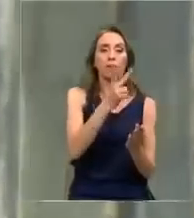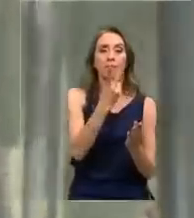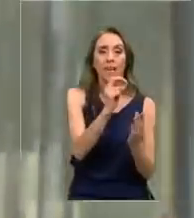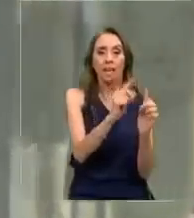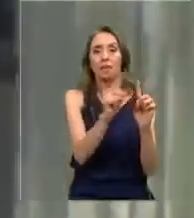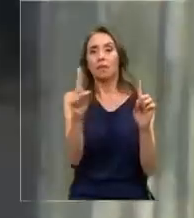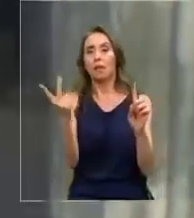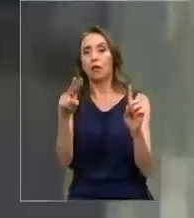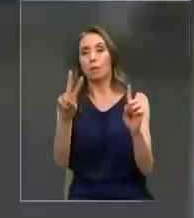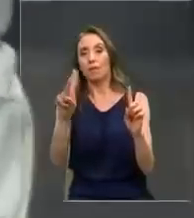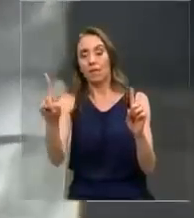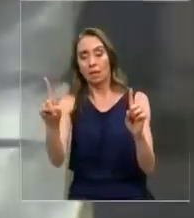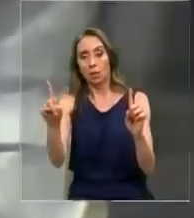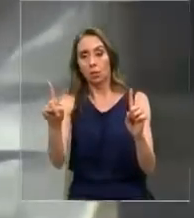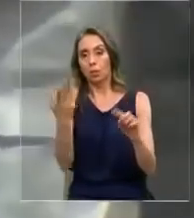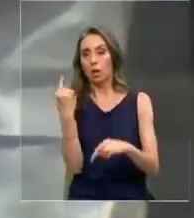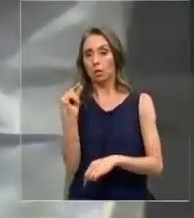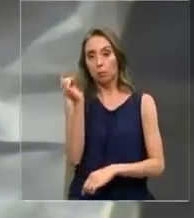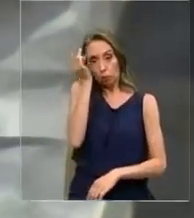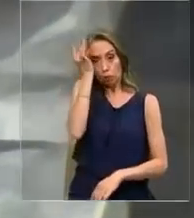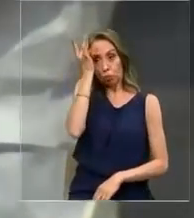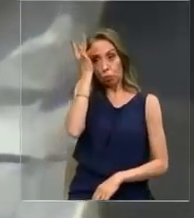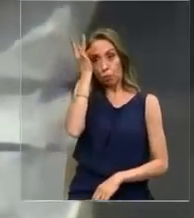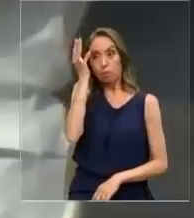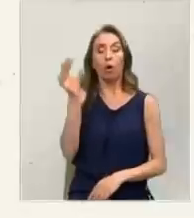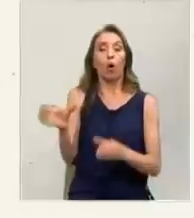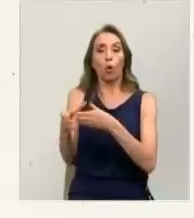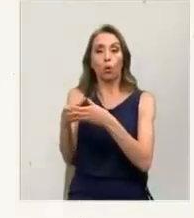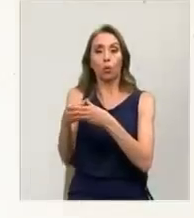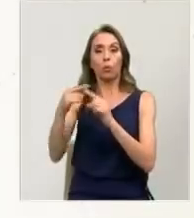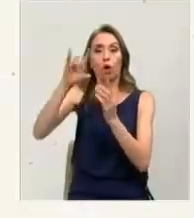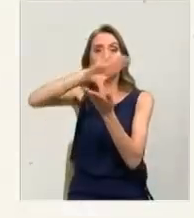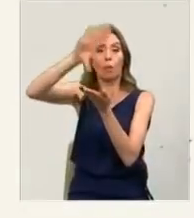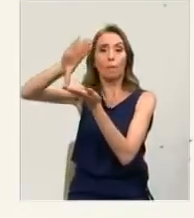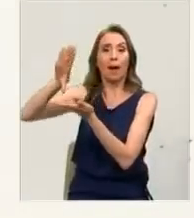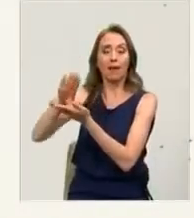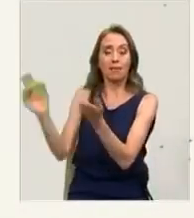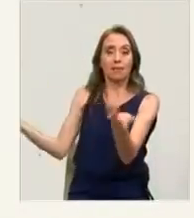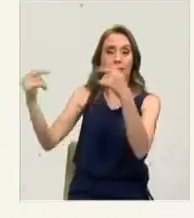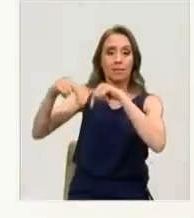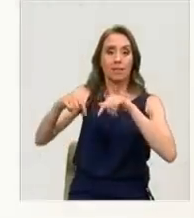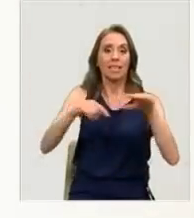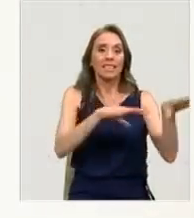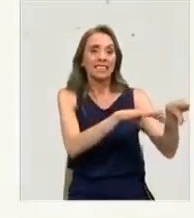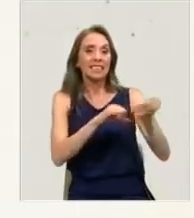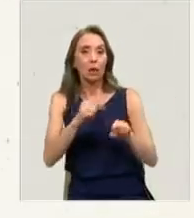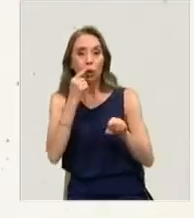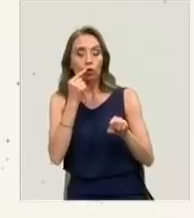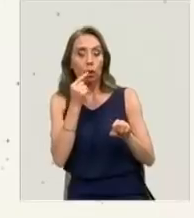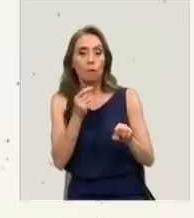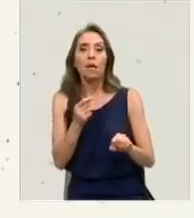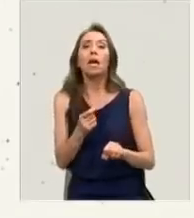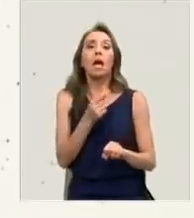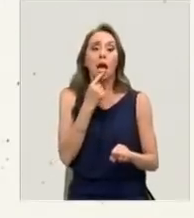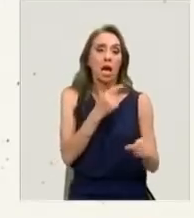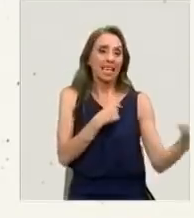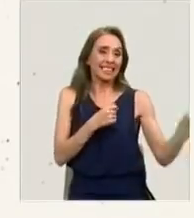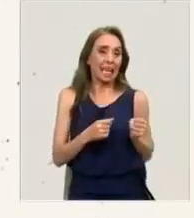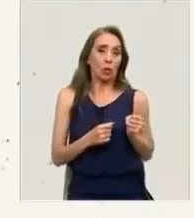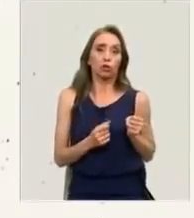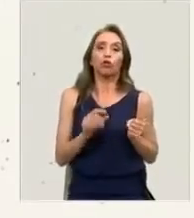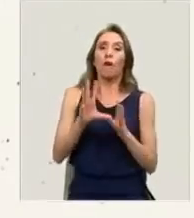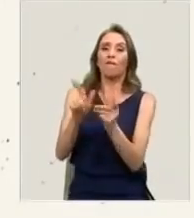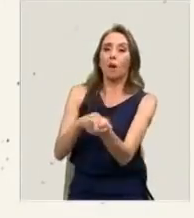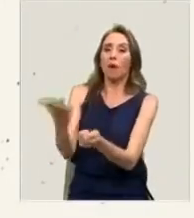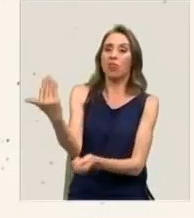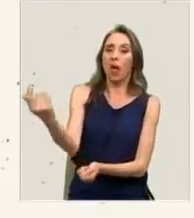2021. En las últimas horas se conoció el caso de una banda de extranjeros que secuestró a un hombre para extorsionar a su familia.